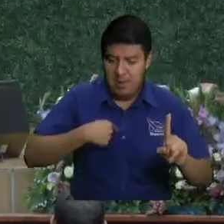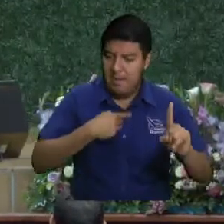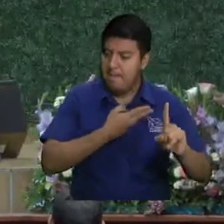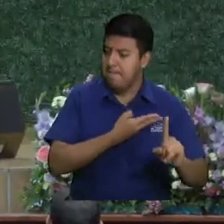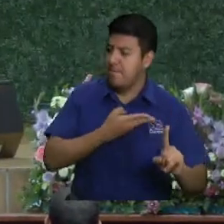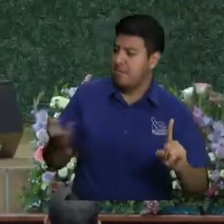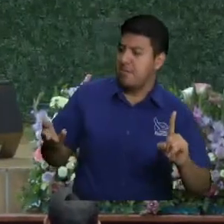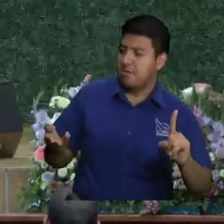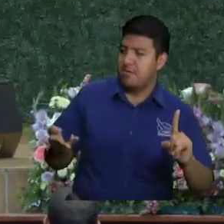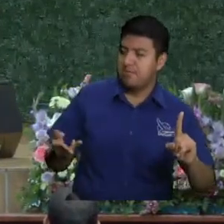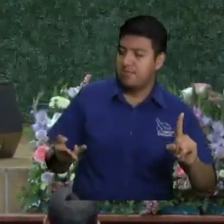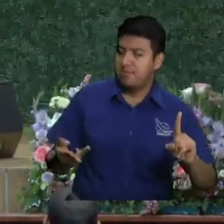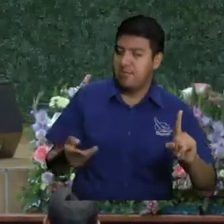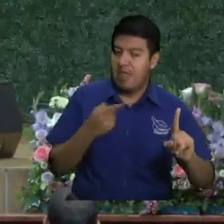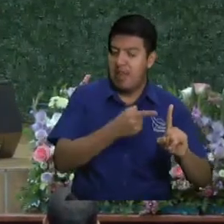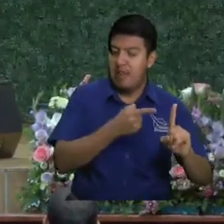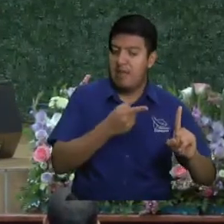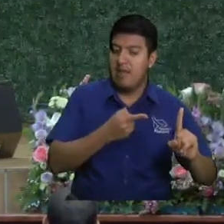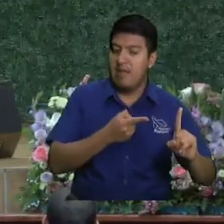pero eso no quiere decir que usted es el jefe.